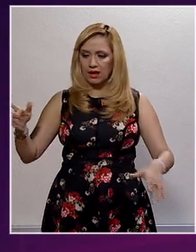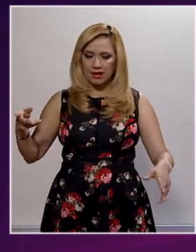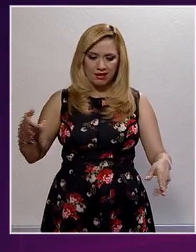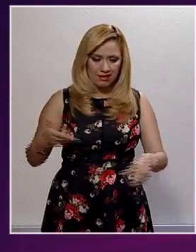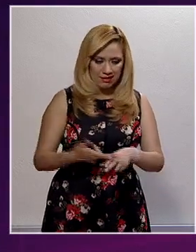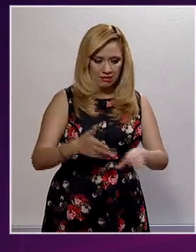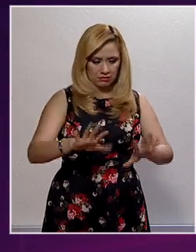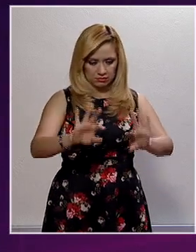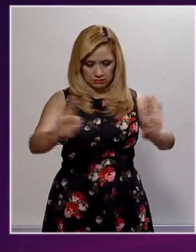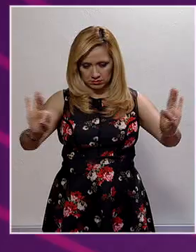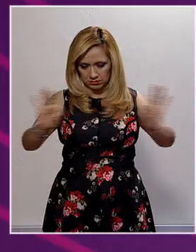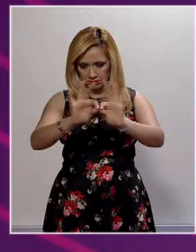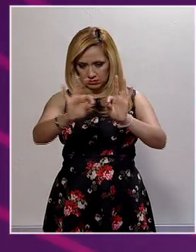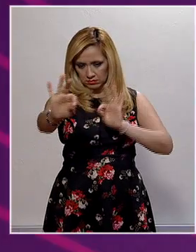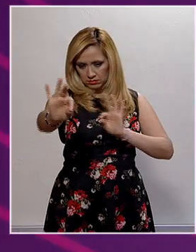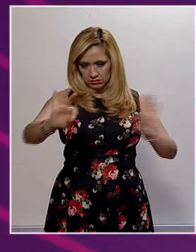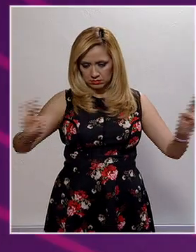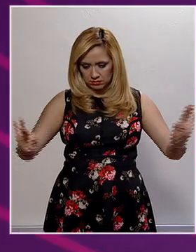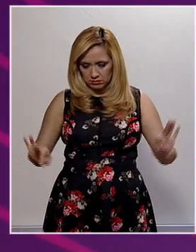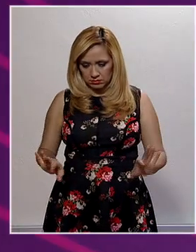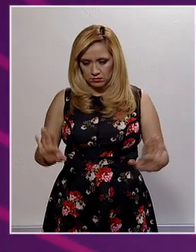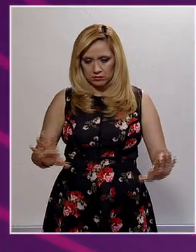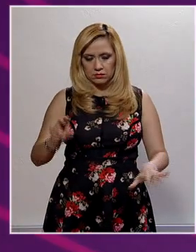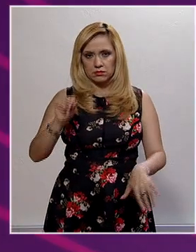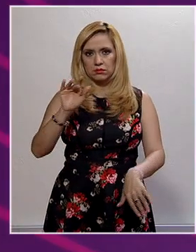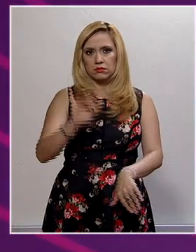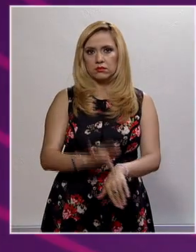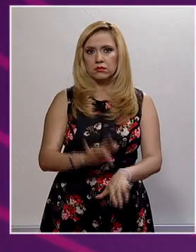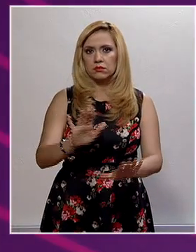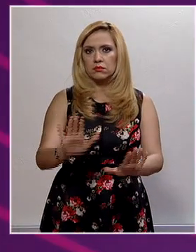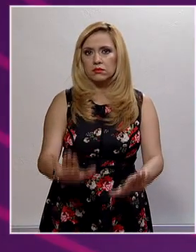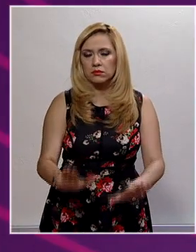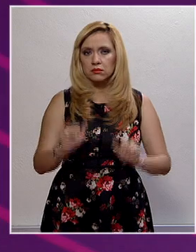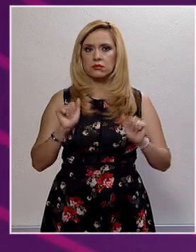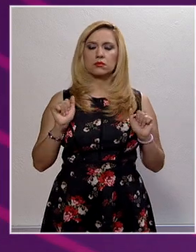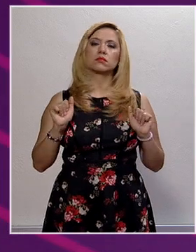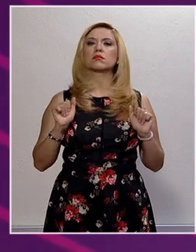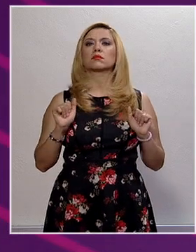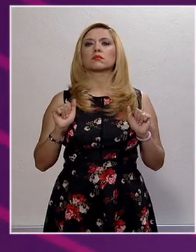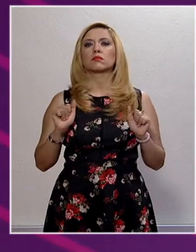se encuentran los cuerpos, porque no necesariamente es la escena donde sucede